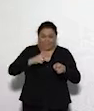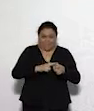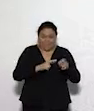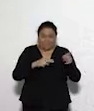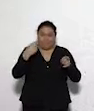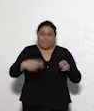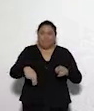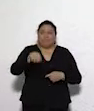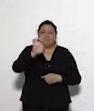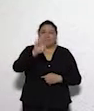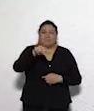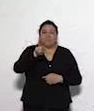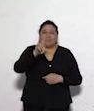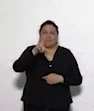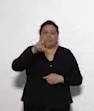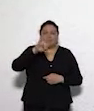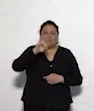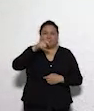Enrique Graue.